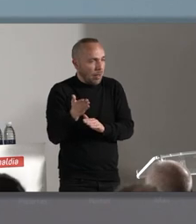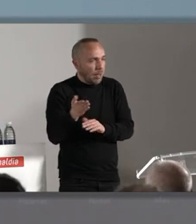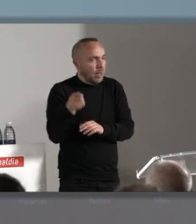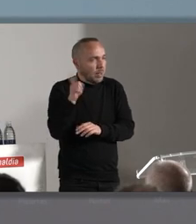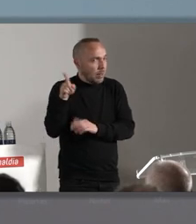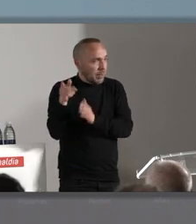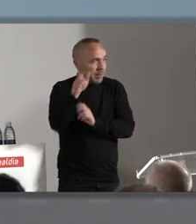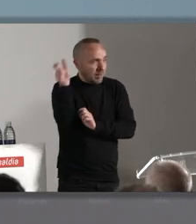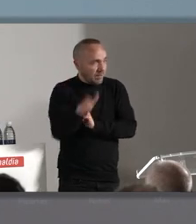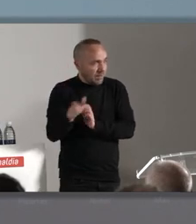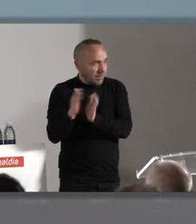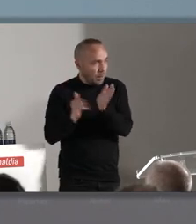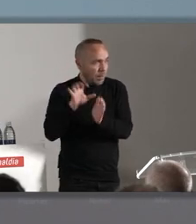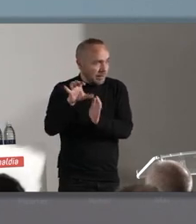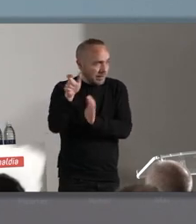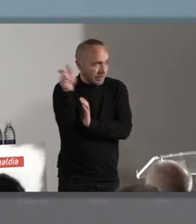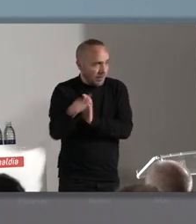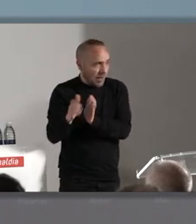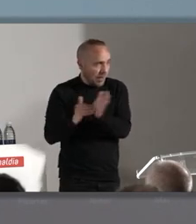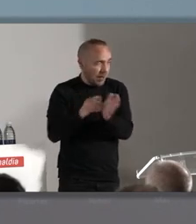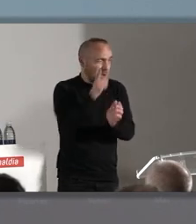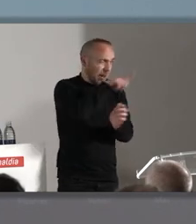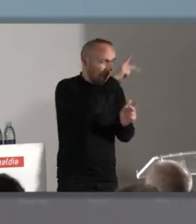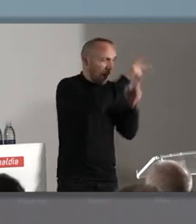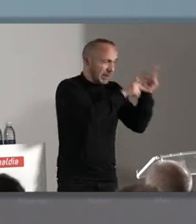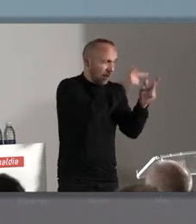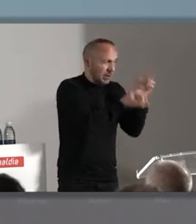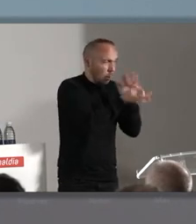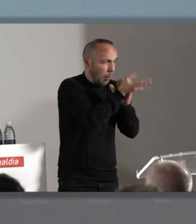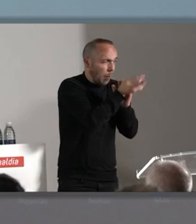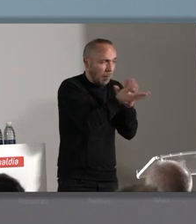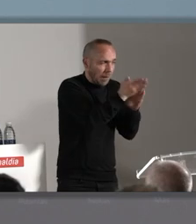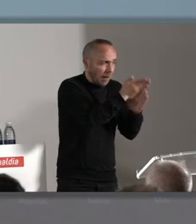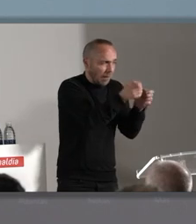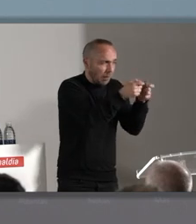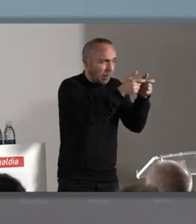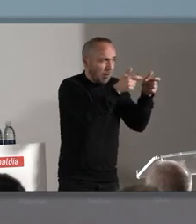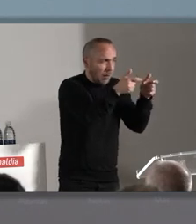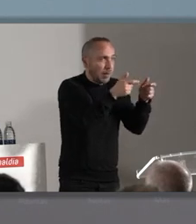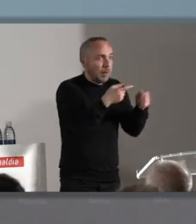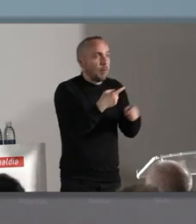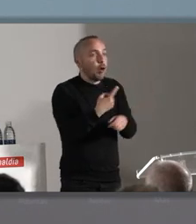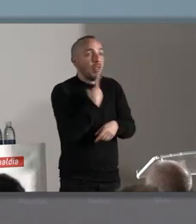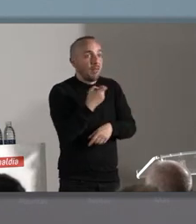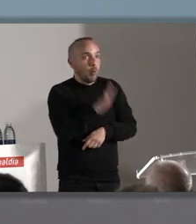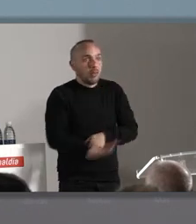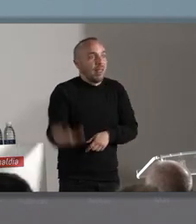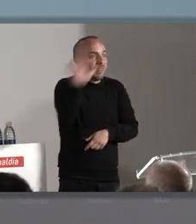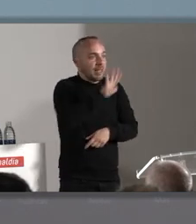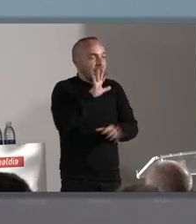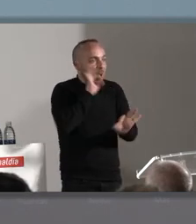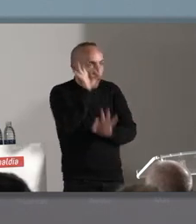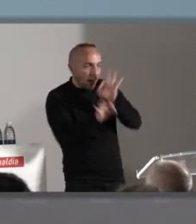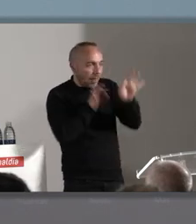País Valenciano y a lo mejor más incipientemente pues en el País Vasco, pero que en otros sitios no se produce, y con una dificultad de articulación estatal, que es que